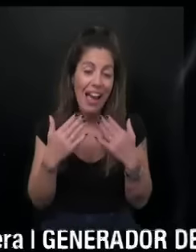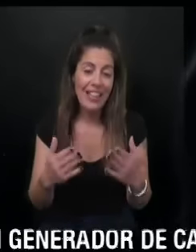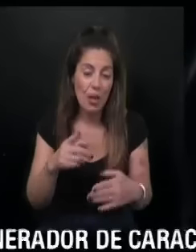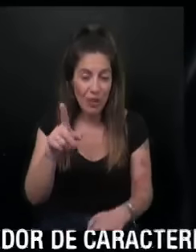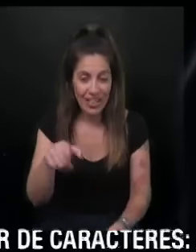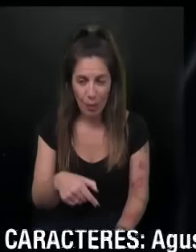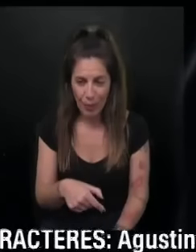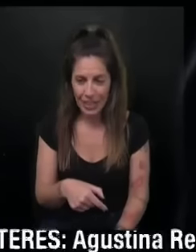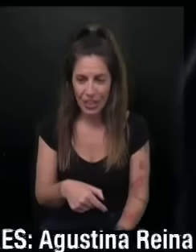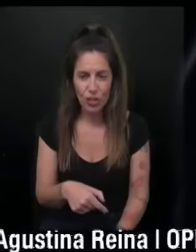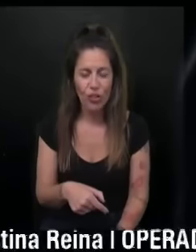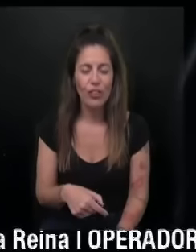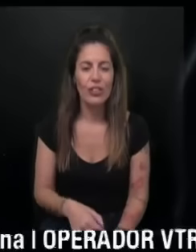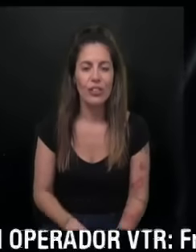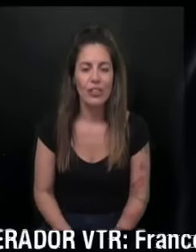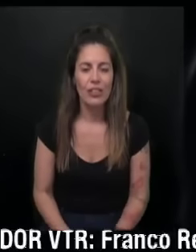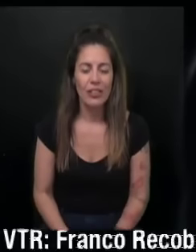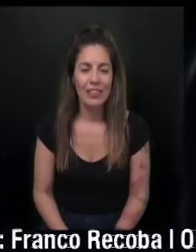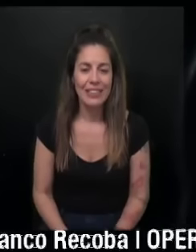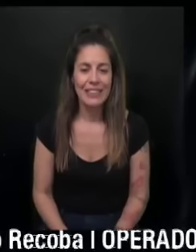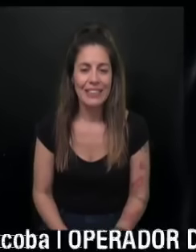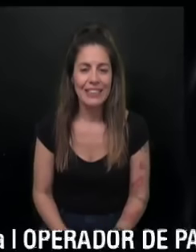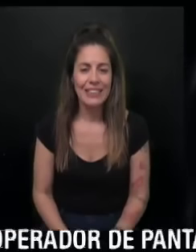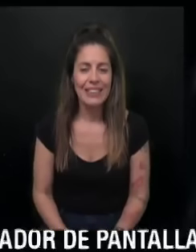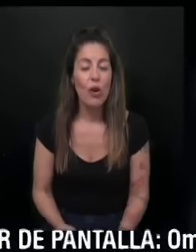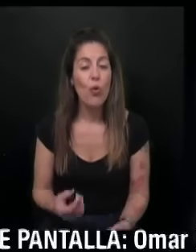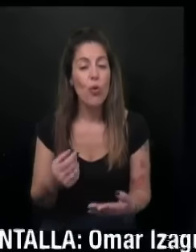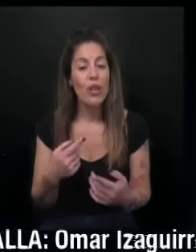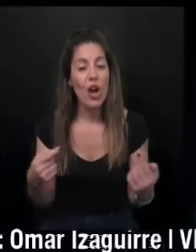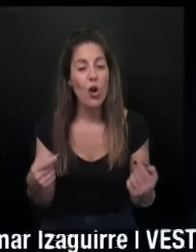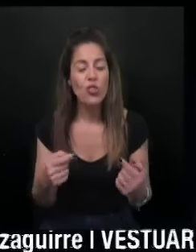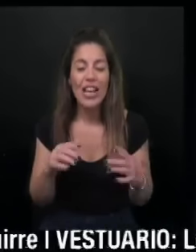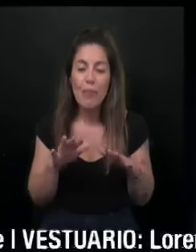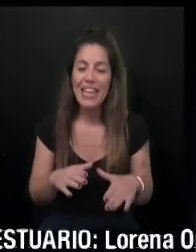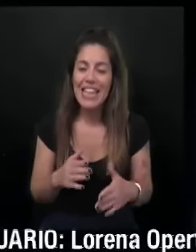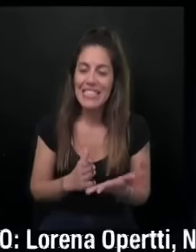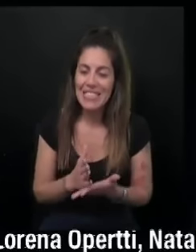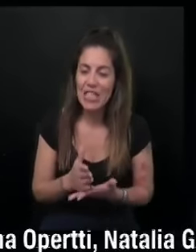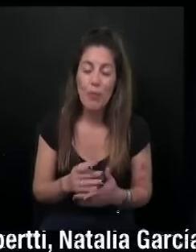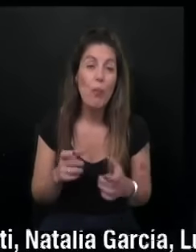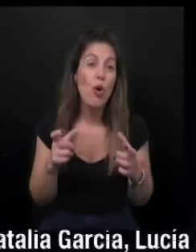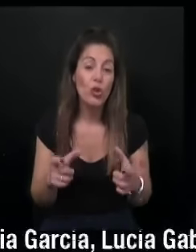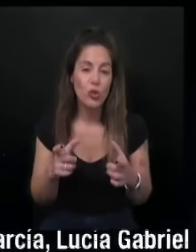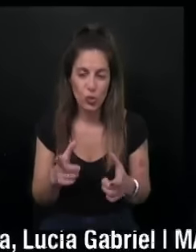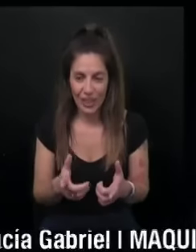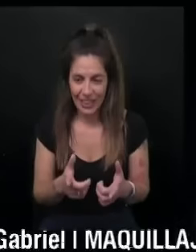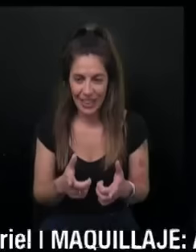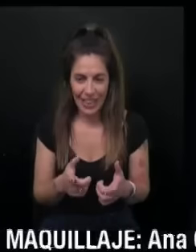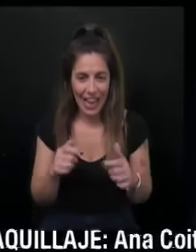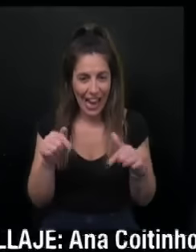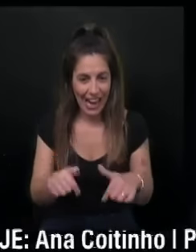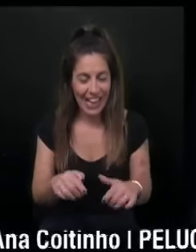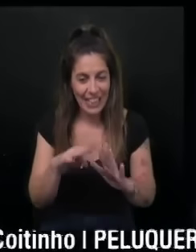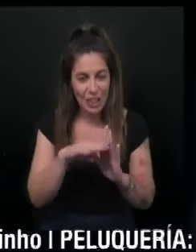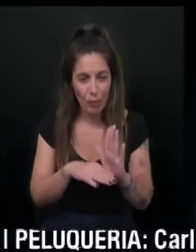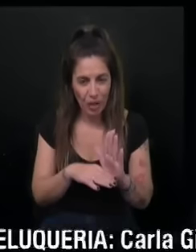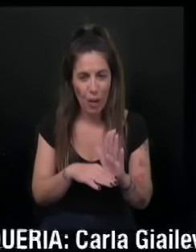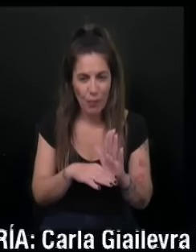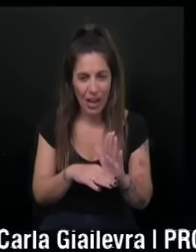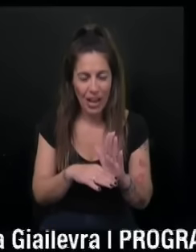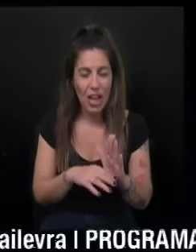venido y bueno y y una cosa que me queda siempre por Suerte este acá en este programa lo hemos